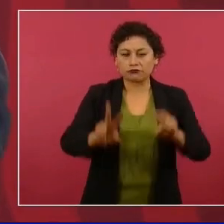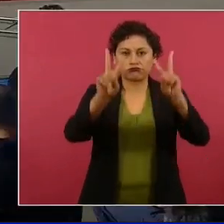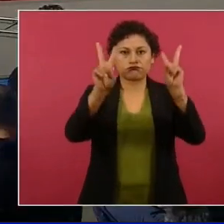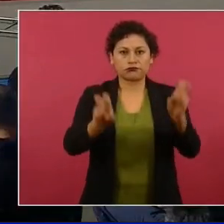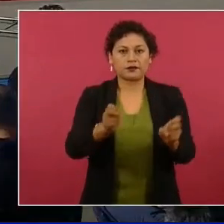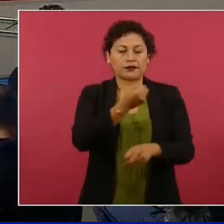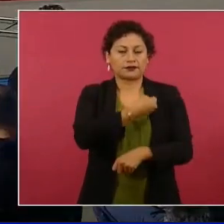Gracias.